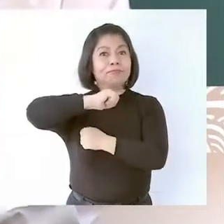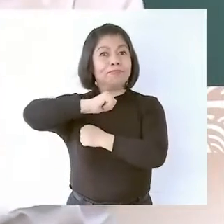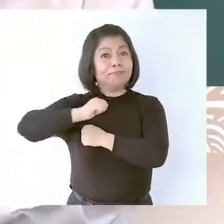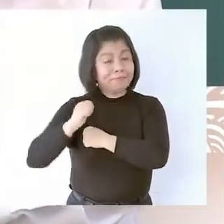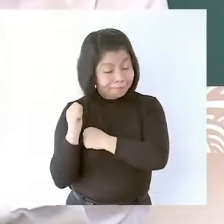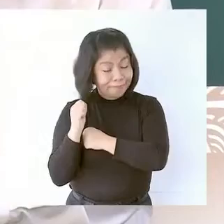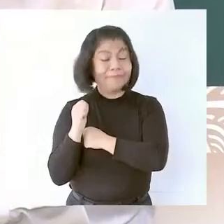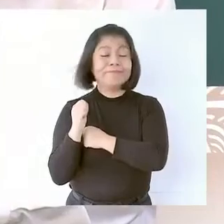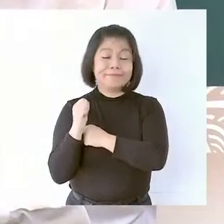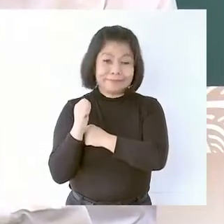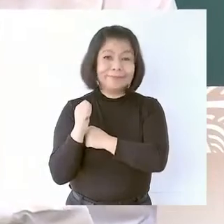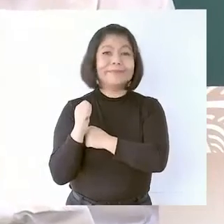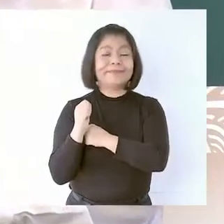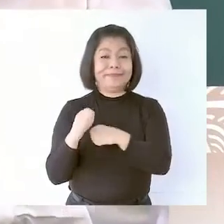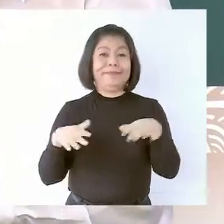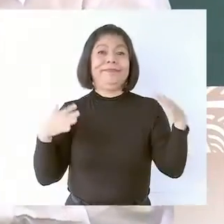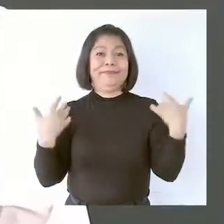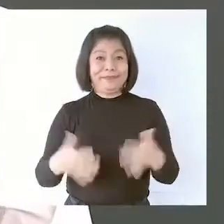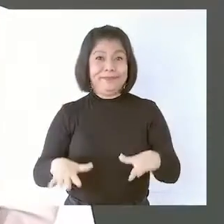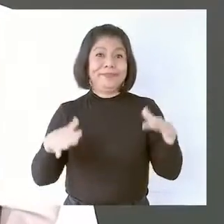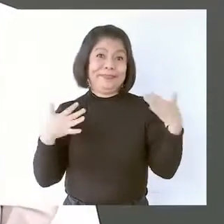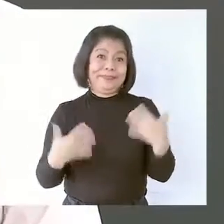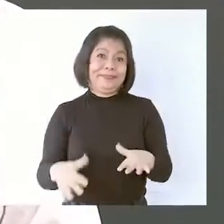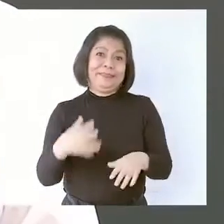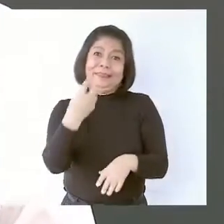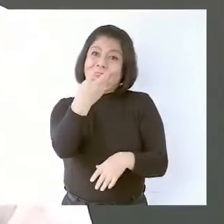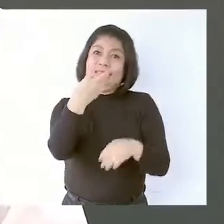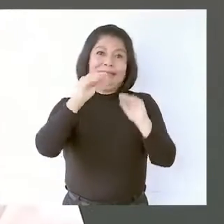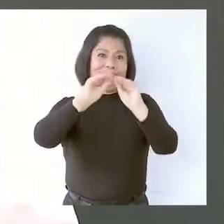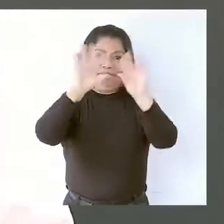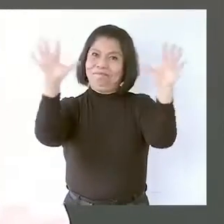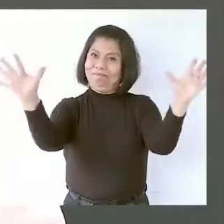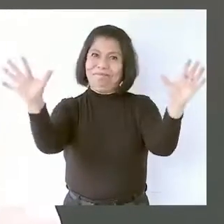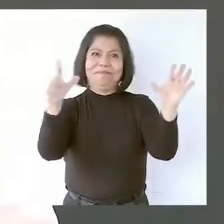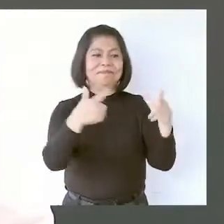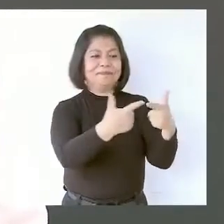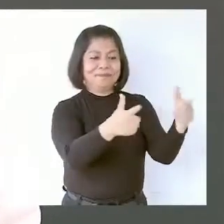Entonces, con esos antecedentes,